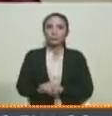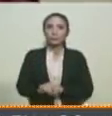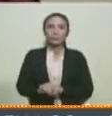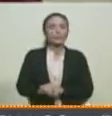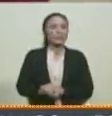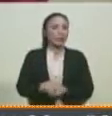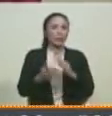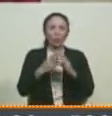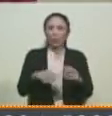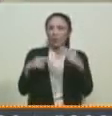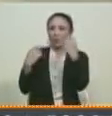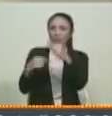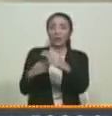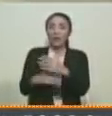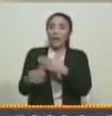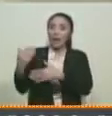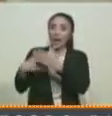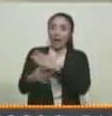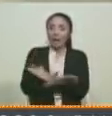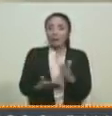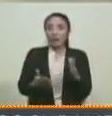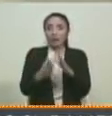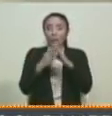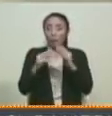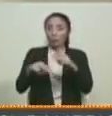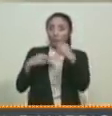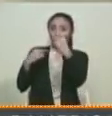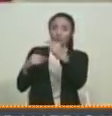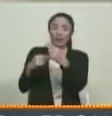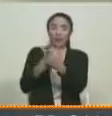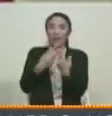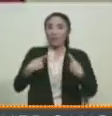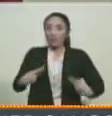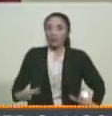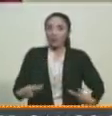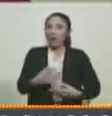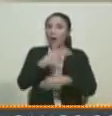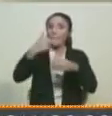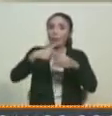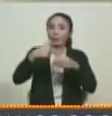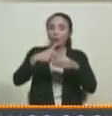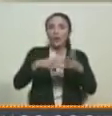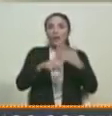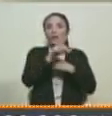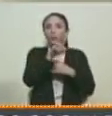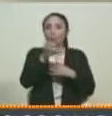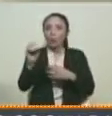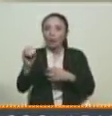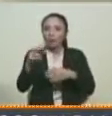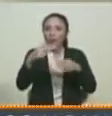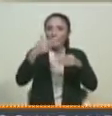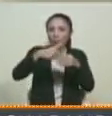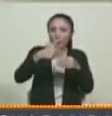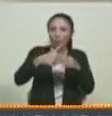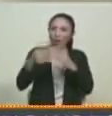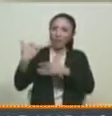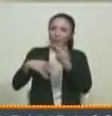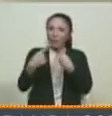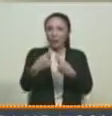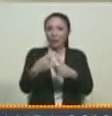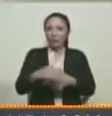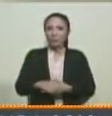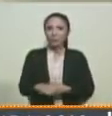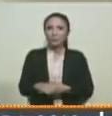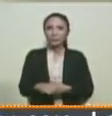niveles y estándares de vida más altos que jamás nuestro pueblo conoció, cuando el petróleo llegó a 100, 120. Y